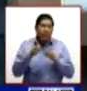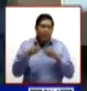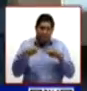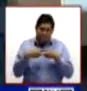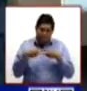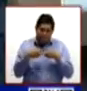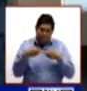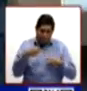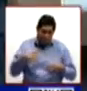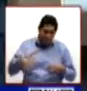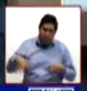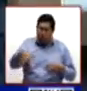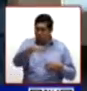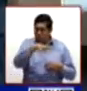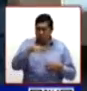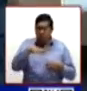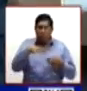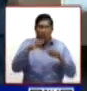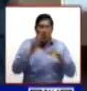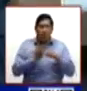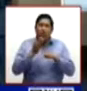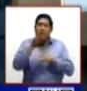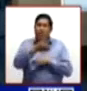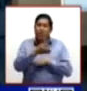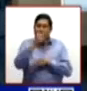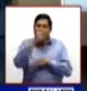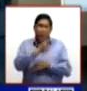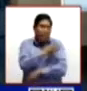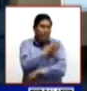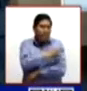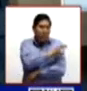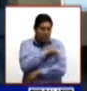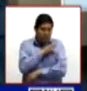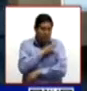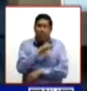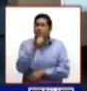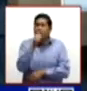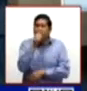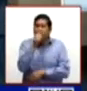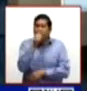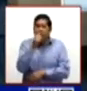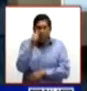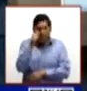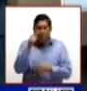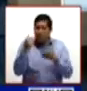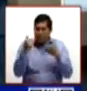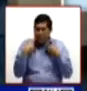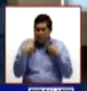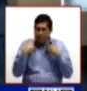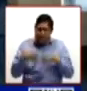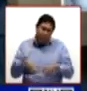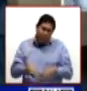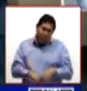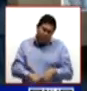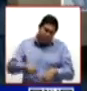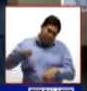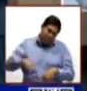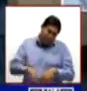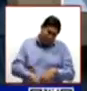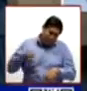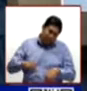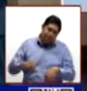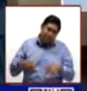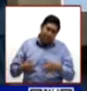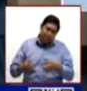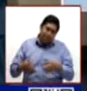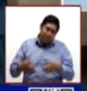zona. Estás viendo, tú estás enfrente de una clínica que es evidentemente privada, pero ellos han tenido que encender con seguridad sus